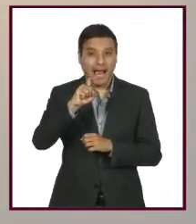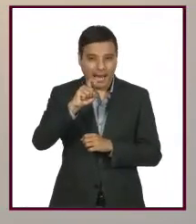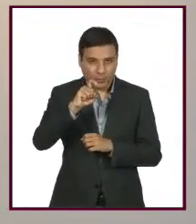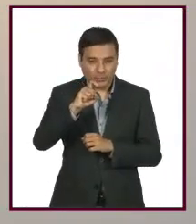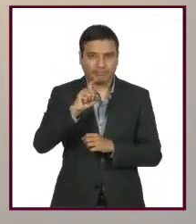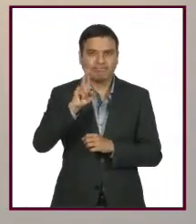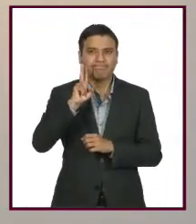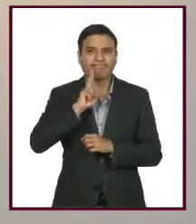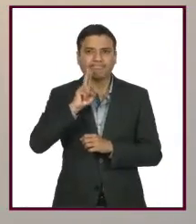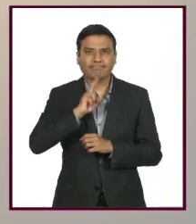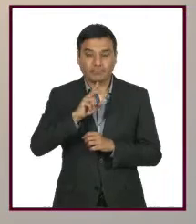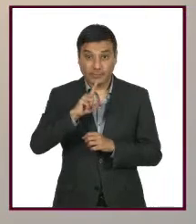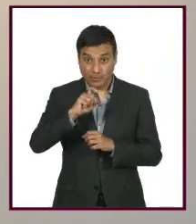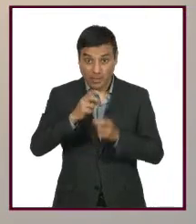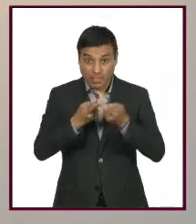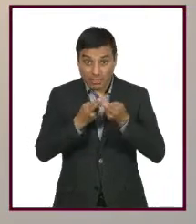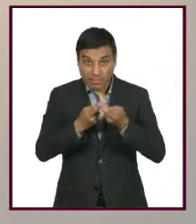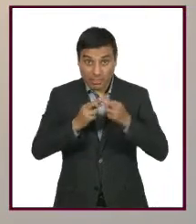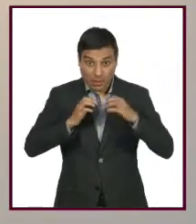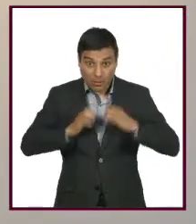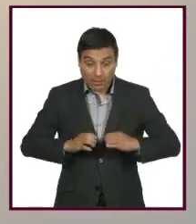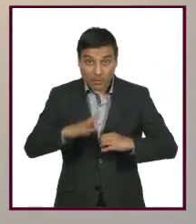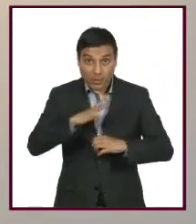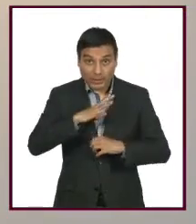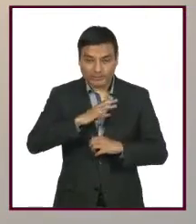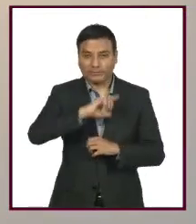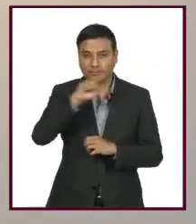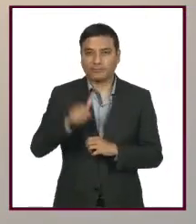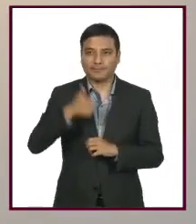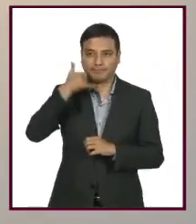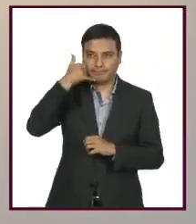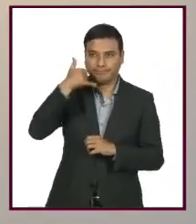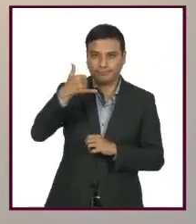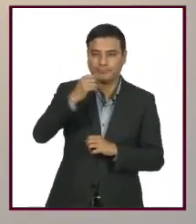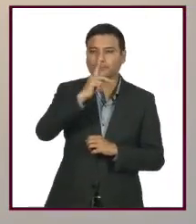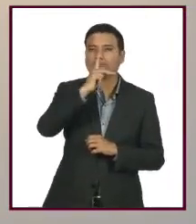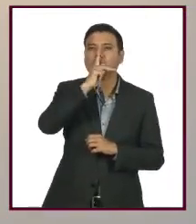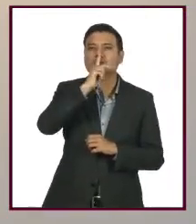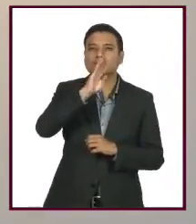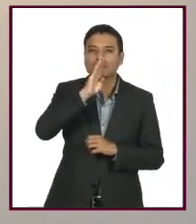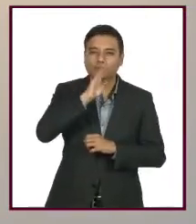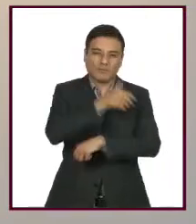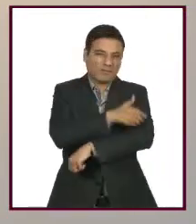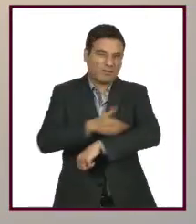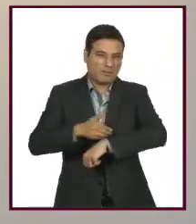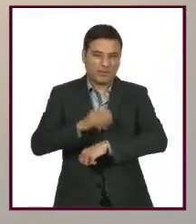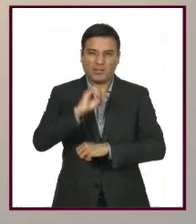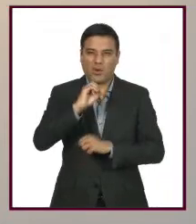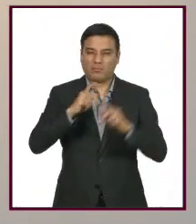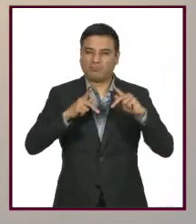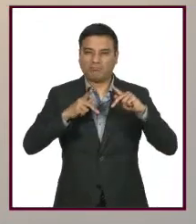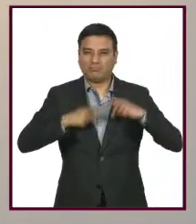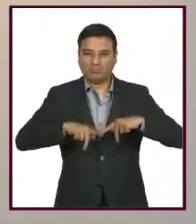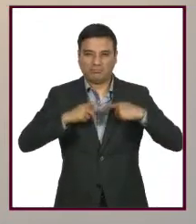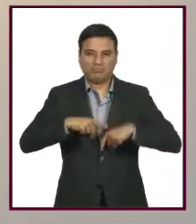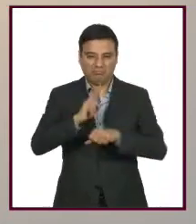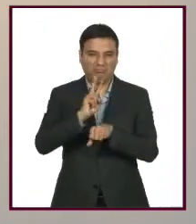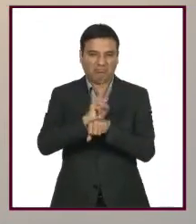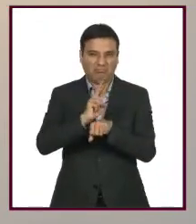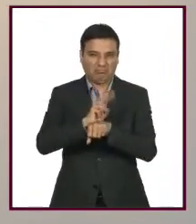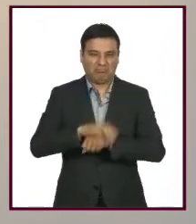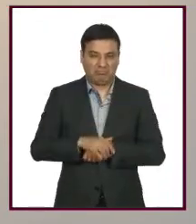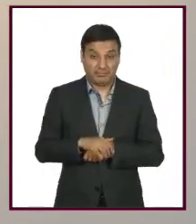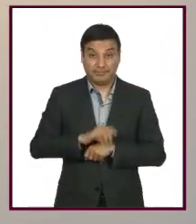posteriormente, pues obviamente contactar a los familiares o a los tutores y proceder de forma